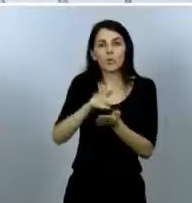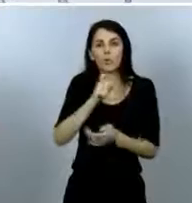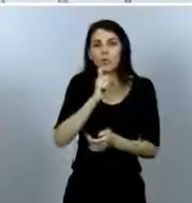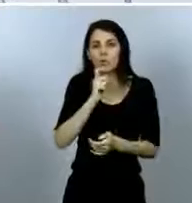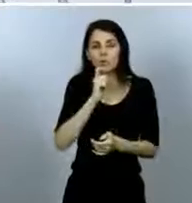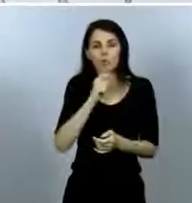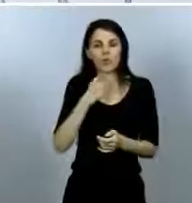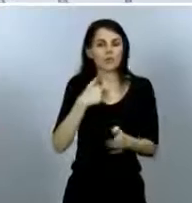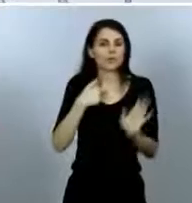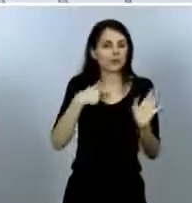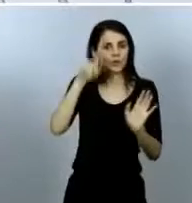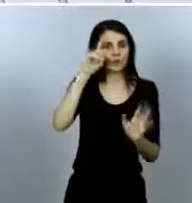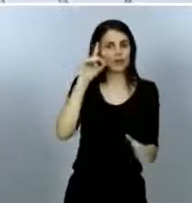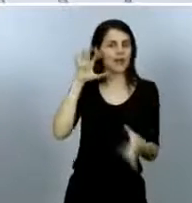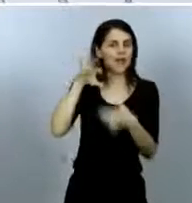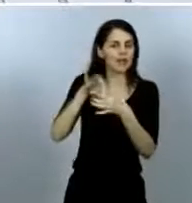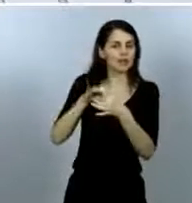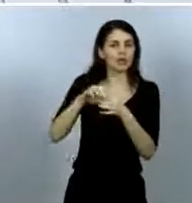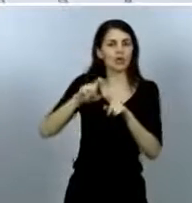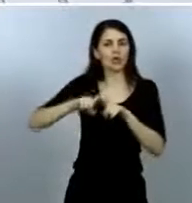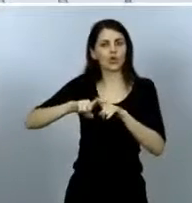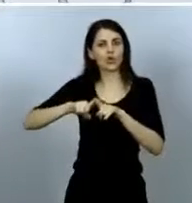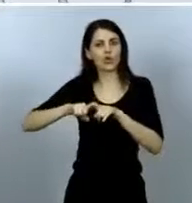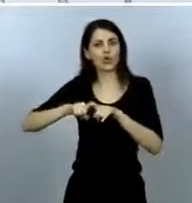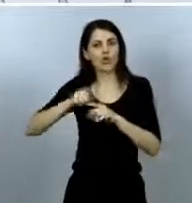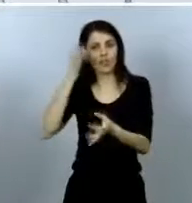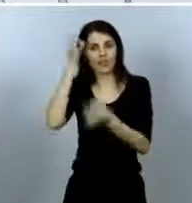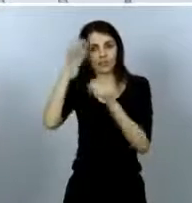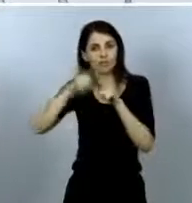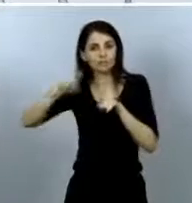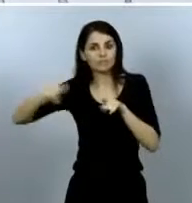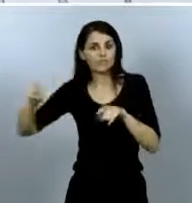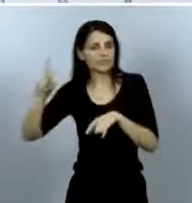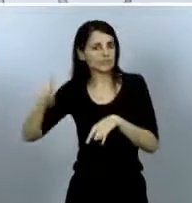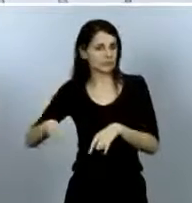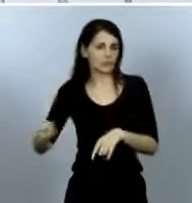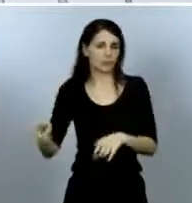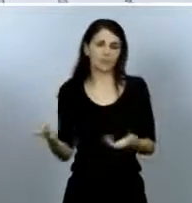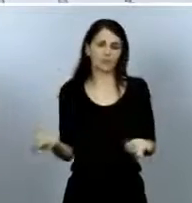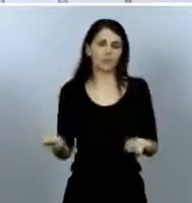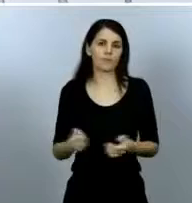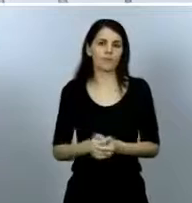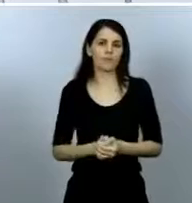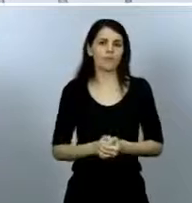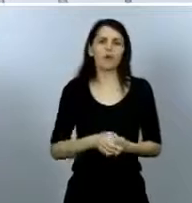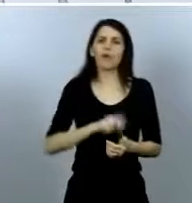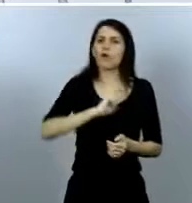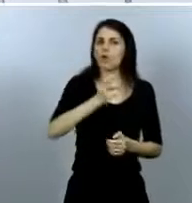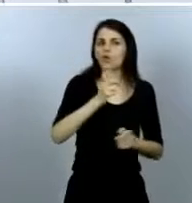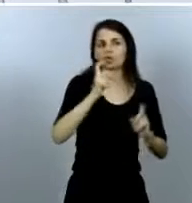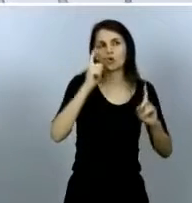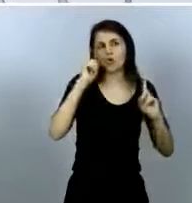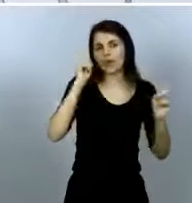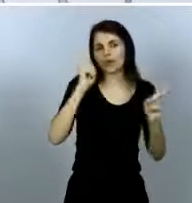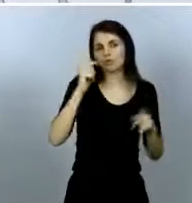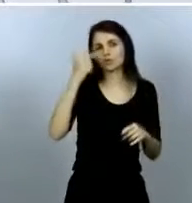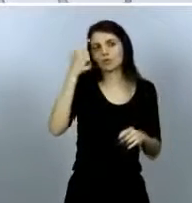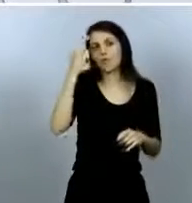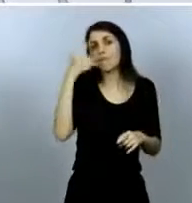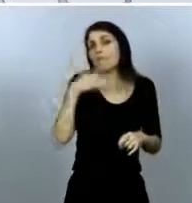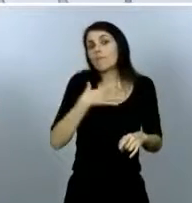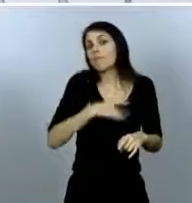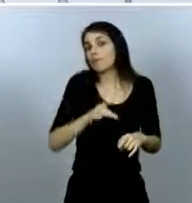podría haber algunos casos sabemos que debido a la situación de sobrecarga en caminos hospitales algunas personas